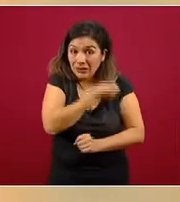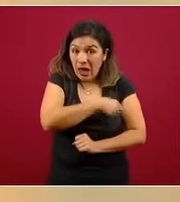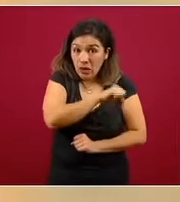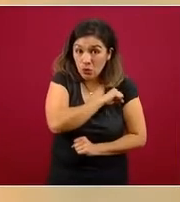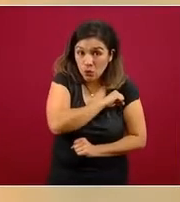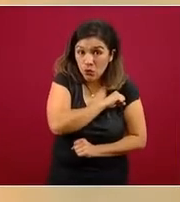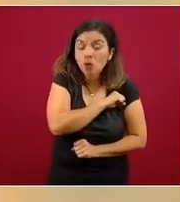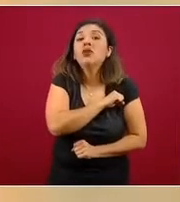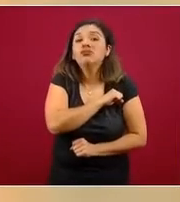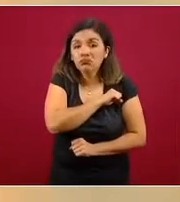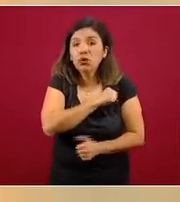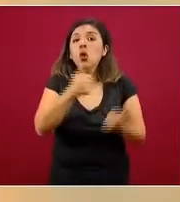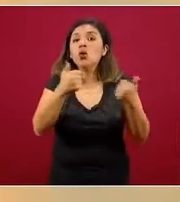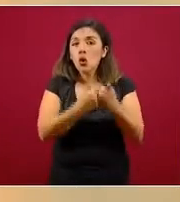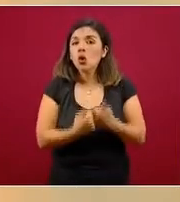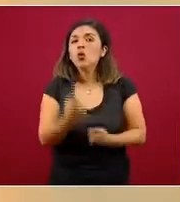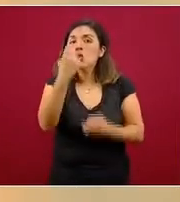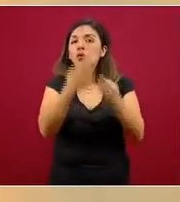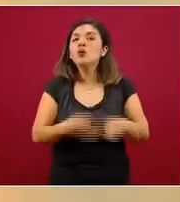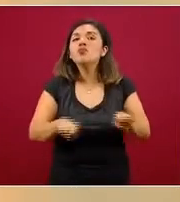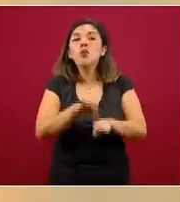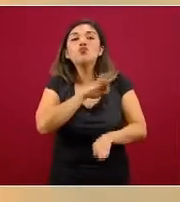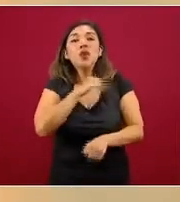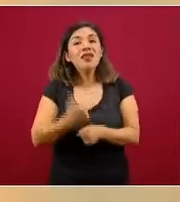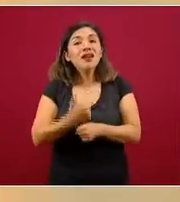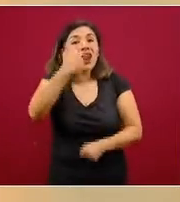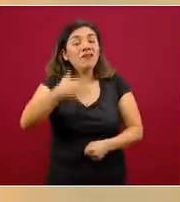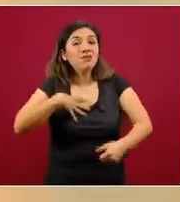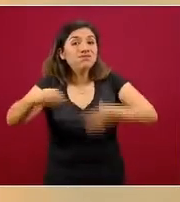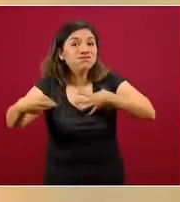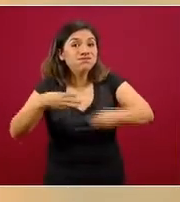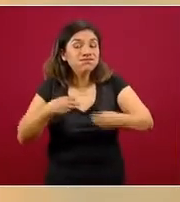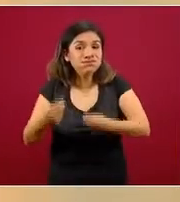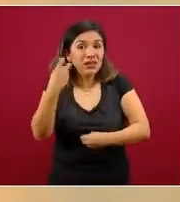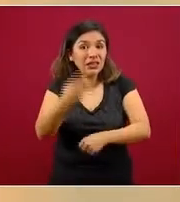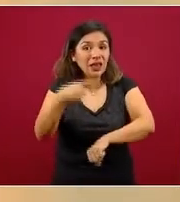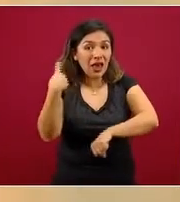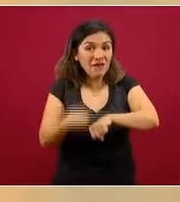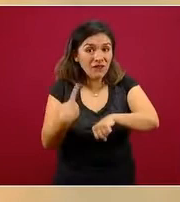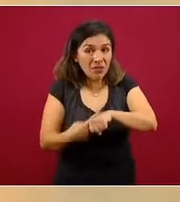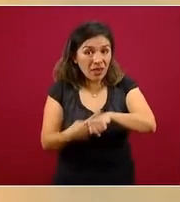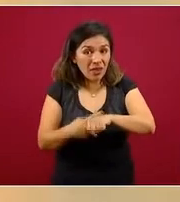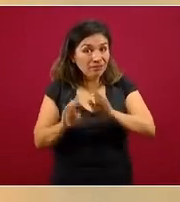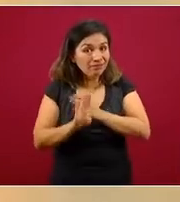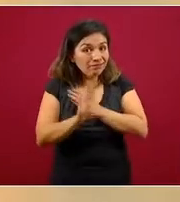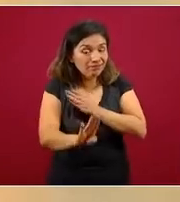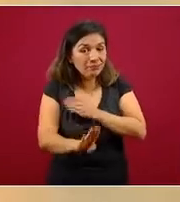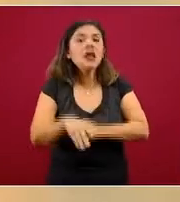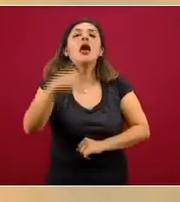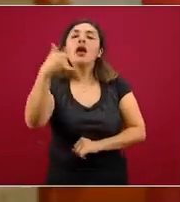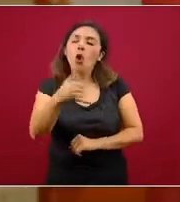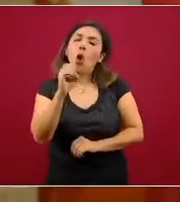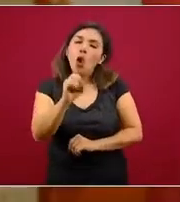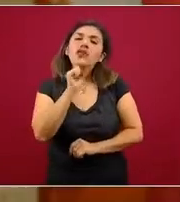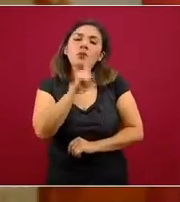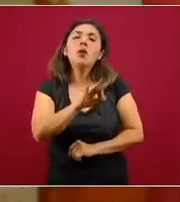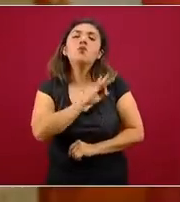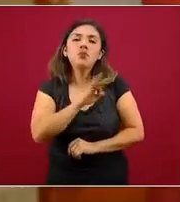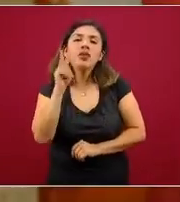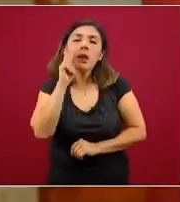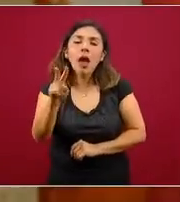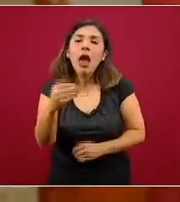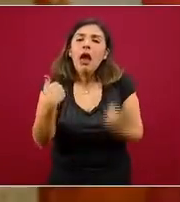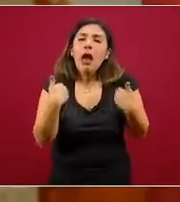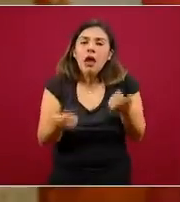salud, desde el punto de vista precisamente del riesgo de contagiarnos de la enfermedad, pero también poder tener